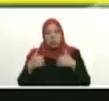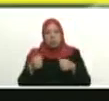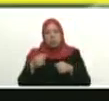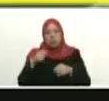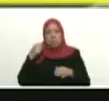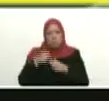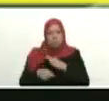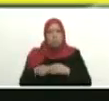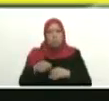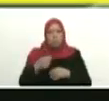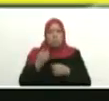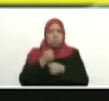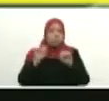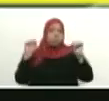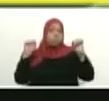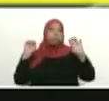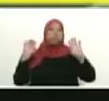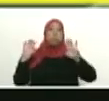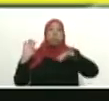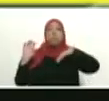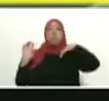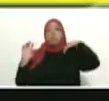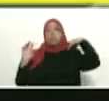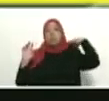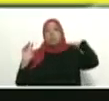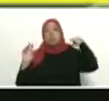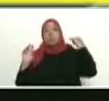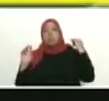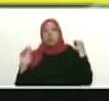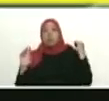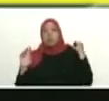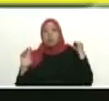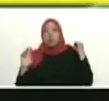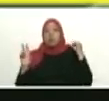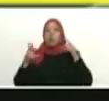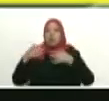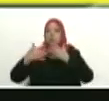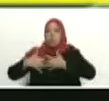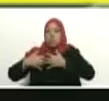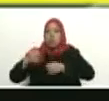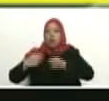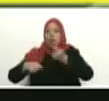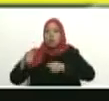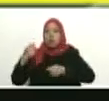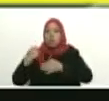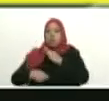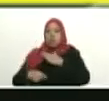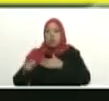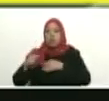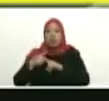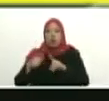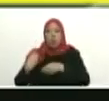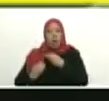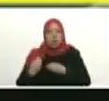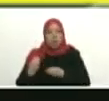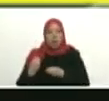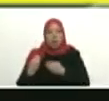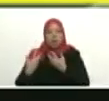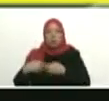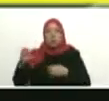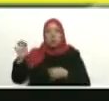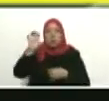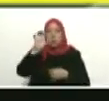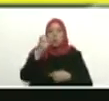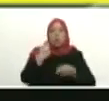posible. ¿Ah? En muchos países los prohíben pero los fabrican y nos los venden a nosotros. Los que no pueden vender